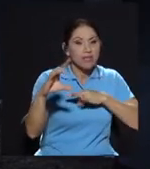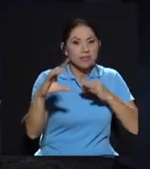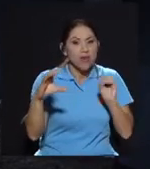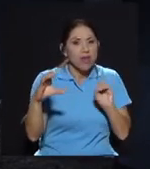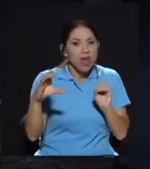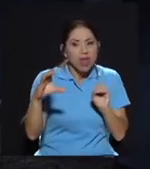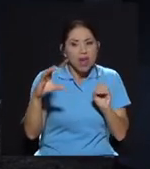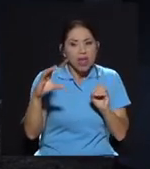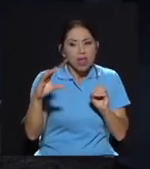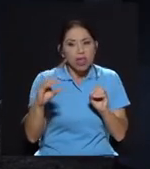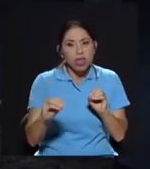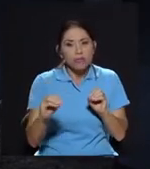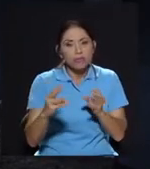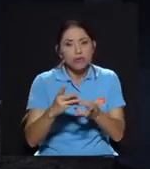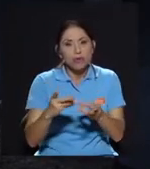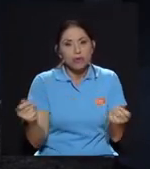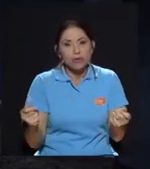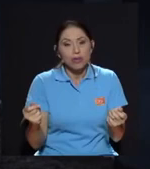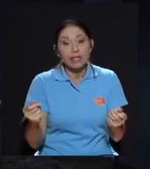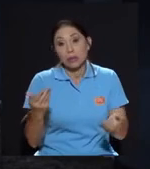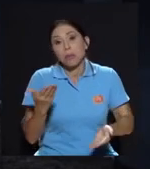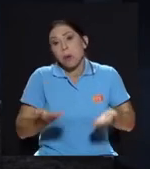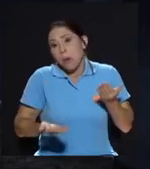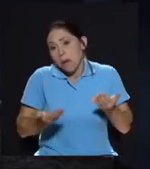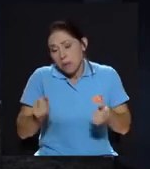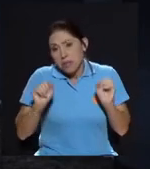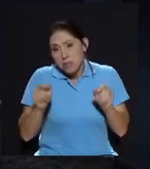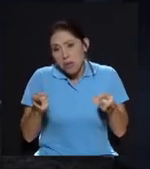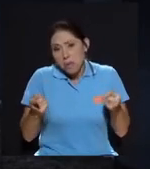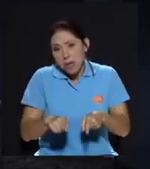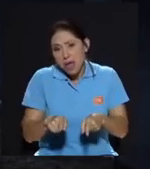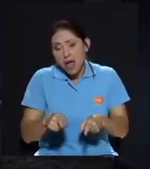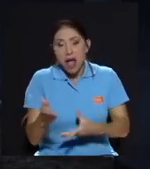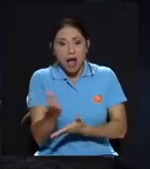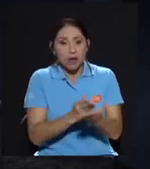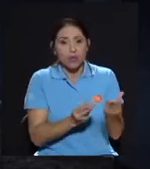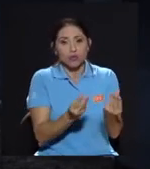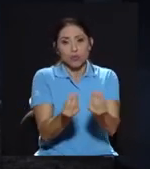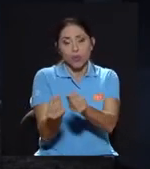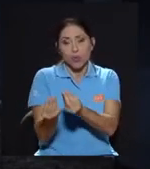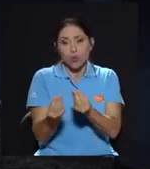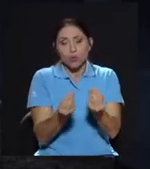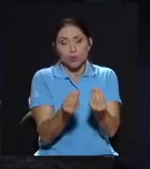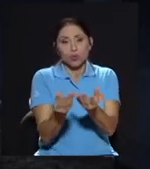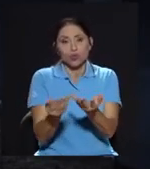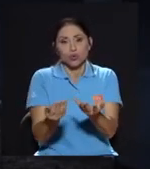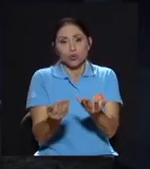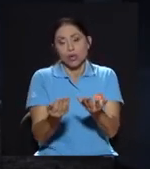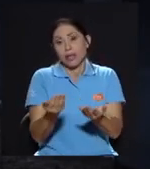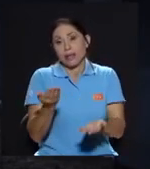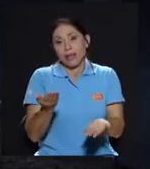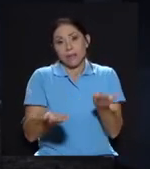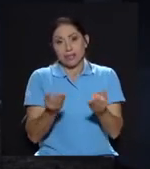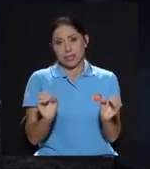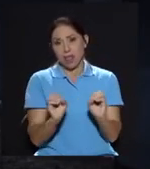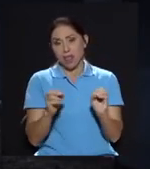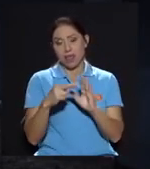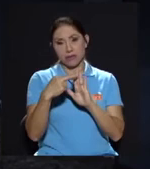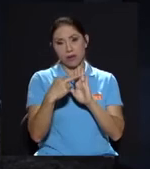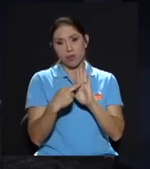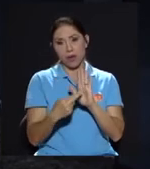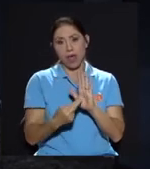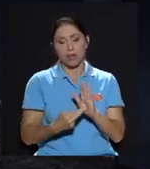probablemente y hay hay productos y pueden haber en el mercado este productos no regulados